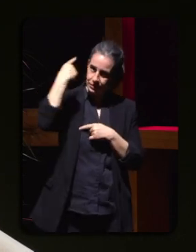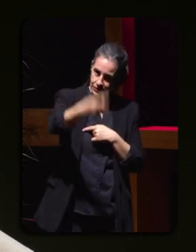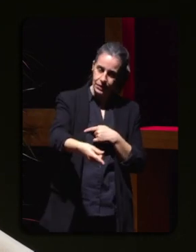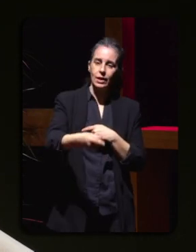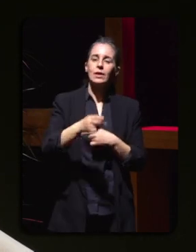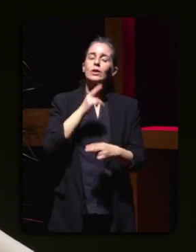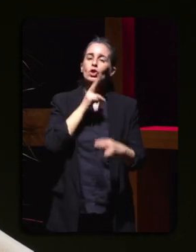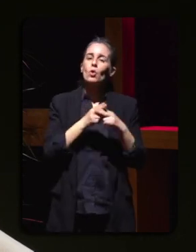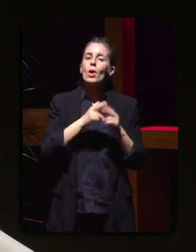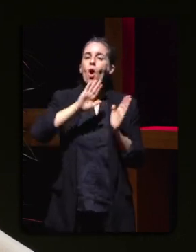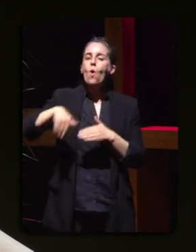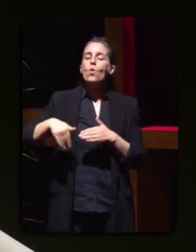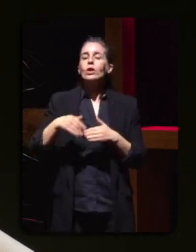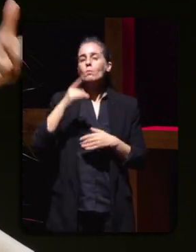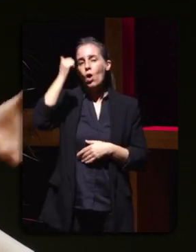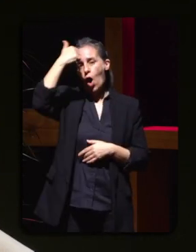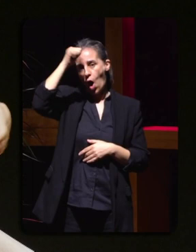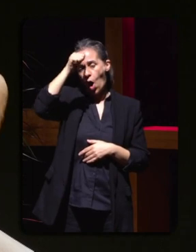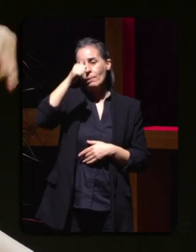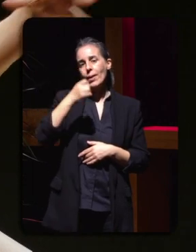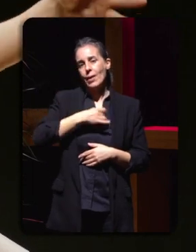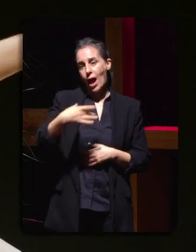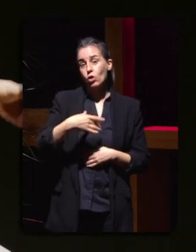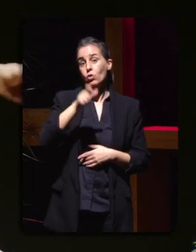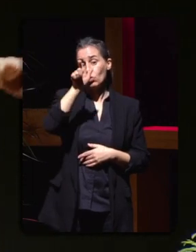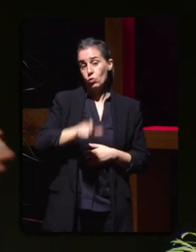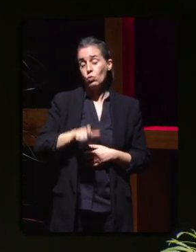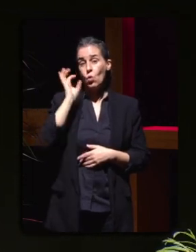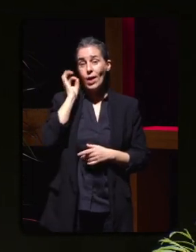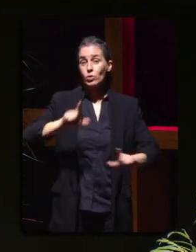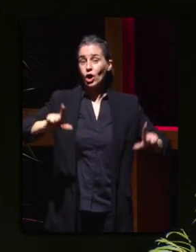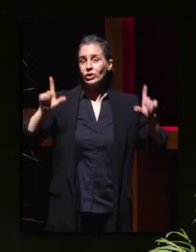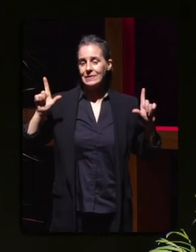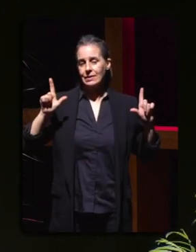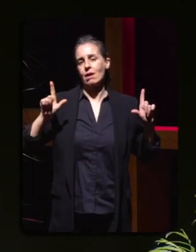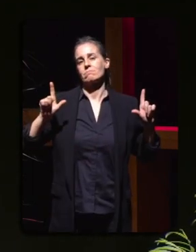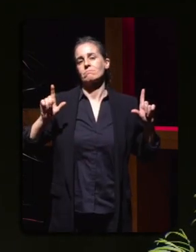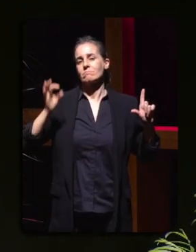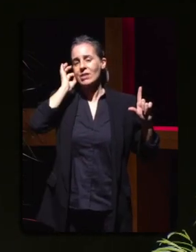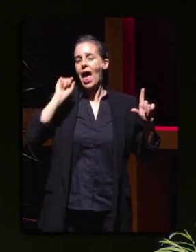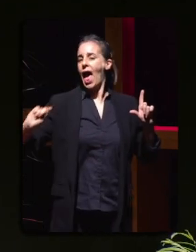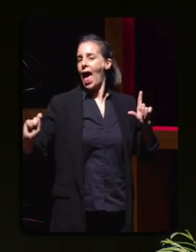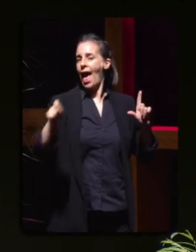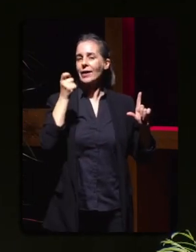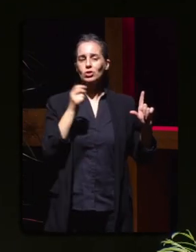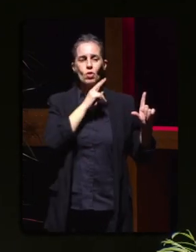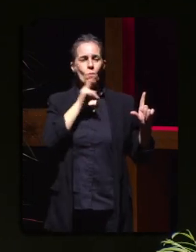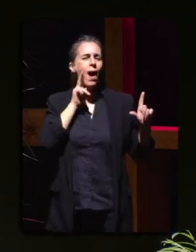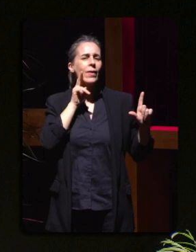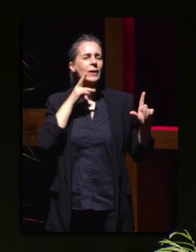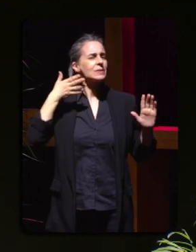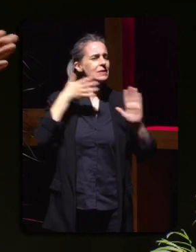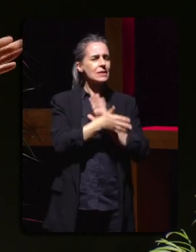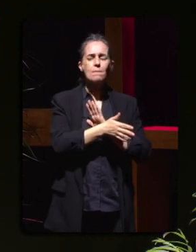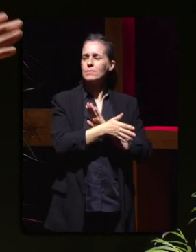la protagonista es una mujer de éxito madre que oye lo ha conseguido todo no ha dicho que no a nada como como decía antes